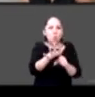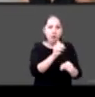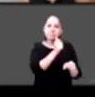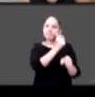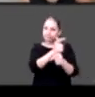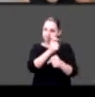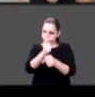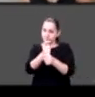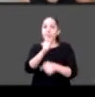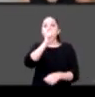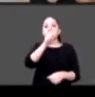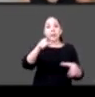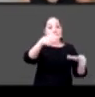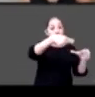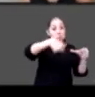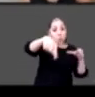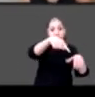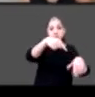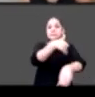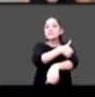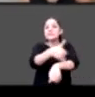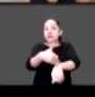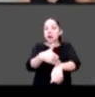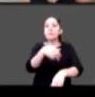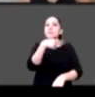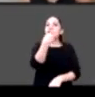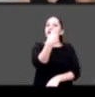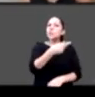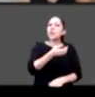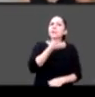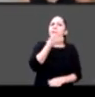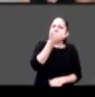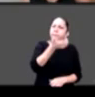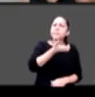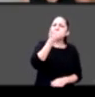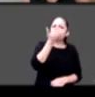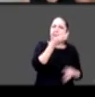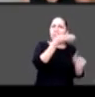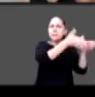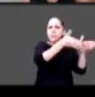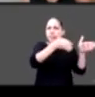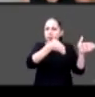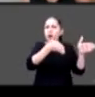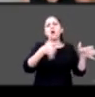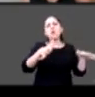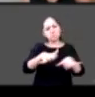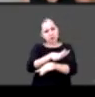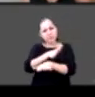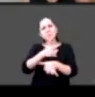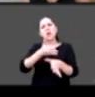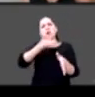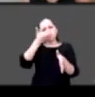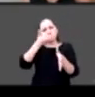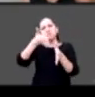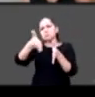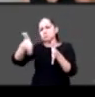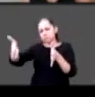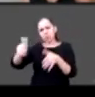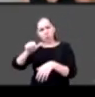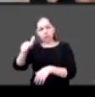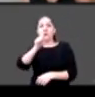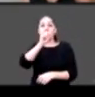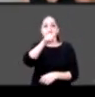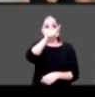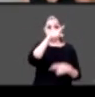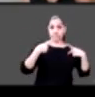sus familias. Mucha atención al cuidado y al cuidador. Y también a cómo controlamos las emociones